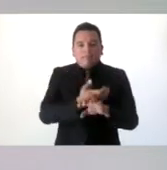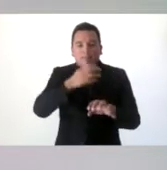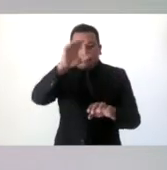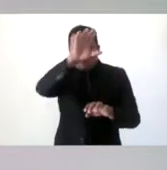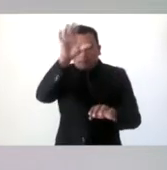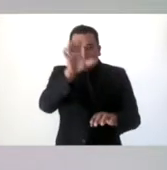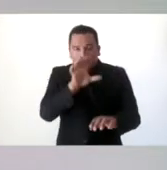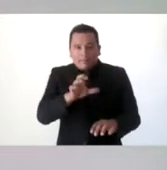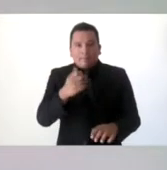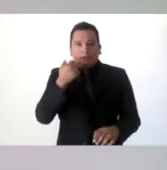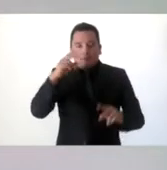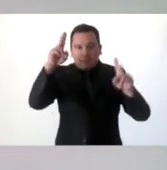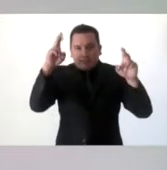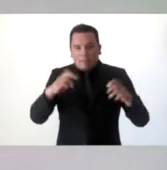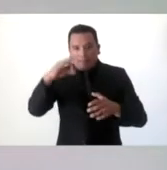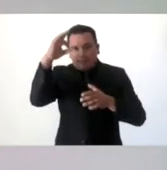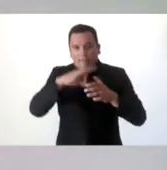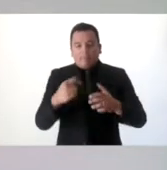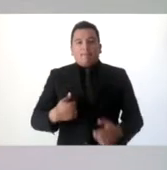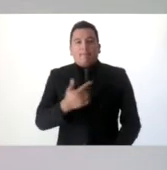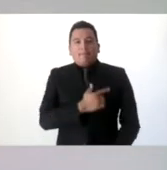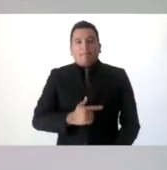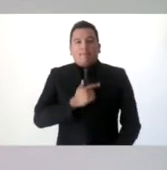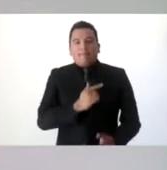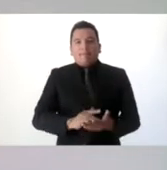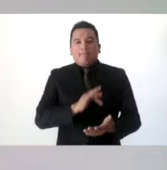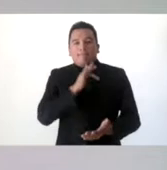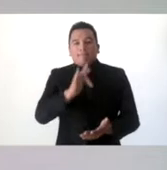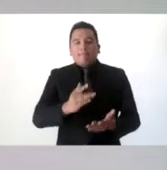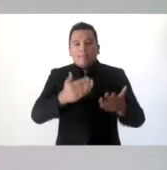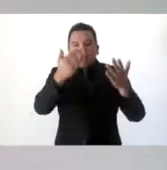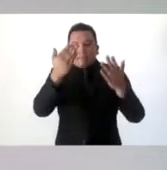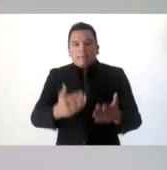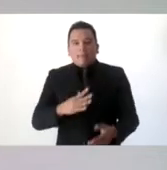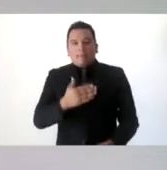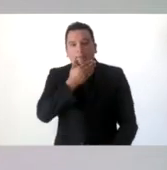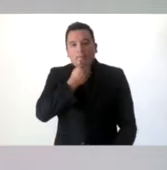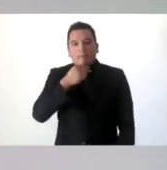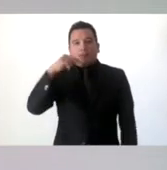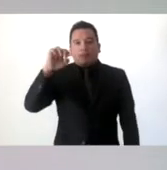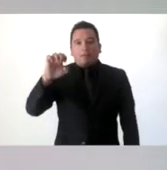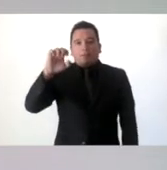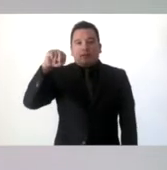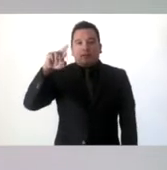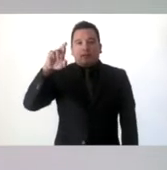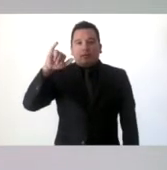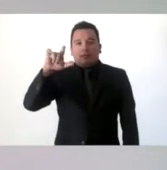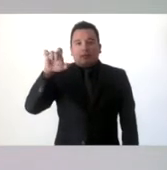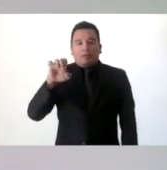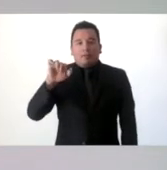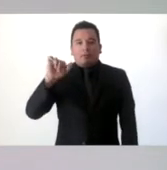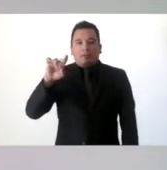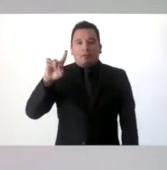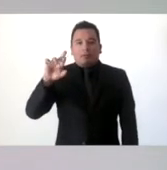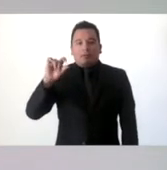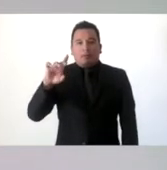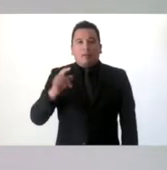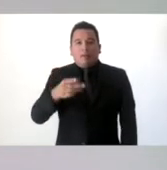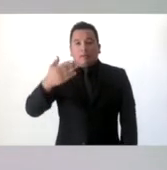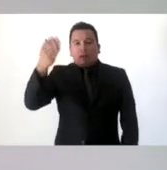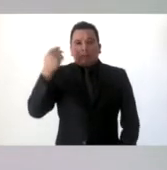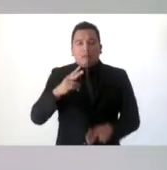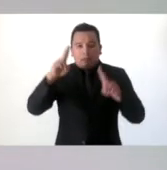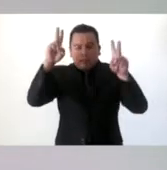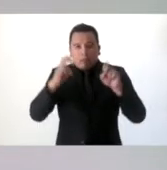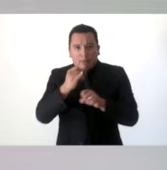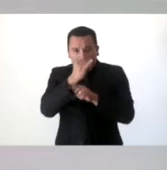de temas electorales. En esta ocasión estamos con mucho gusto agradeciendo la visita del consejero Enrique Andrade, que nos va a platicar un poco un tema que ha